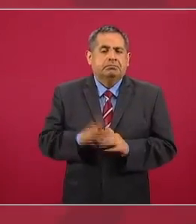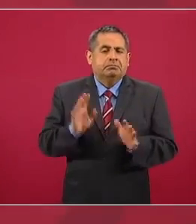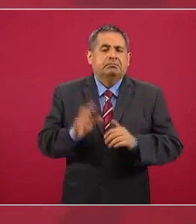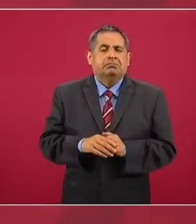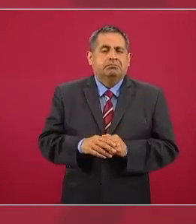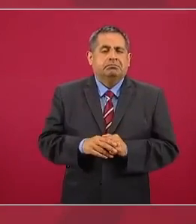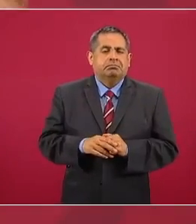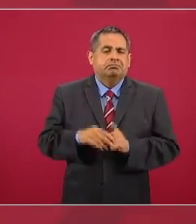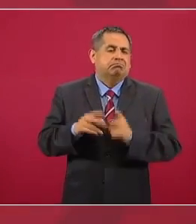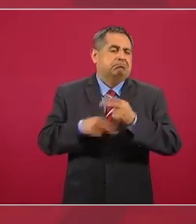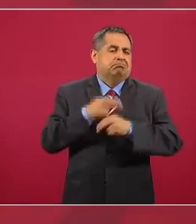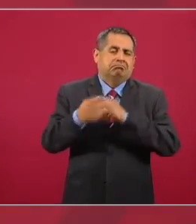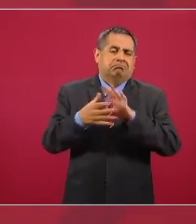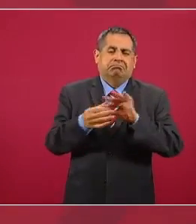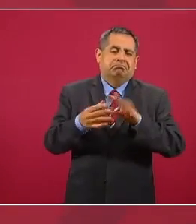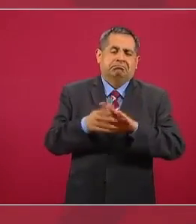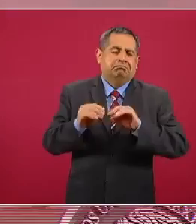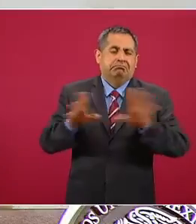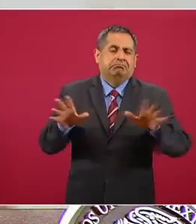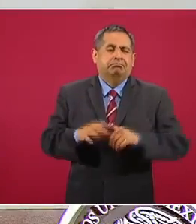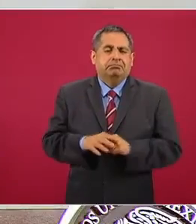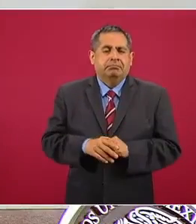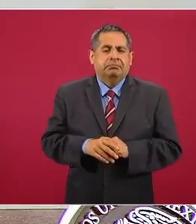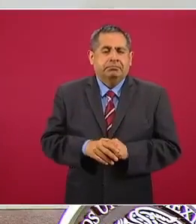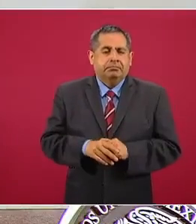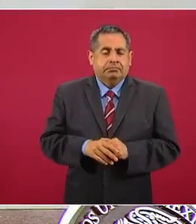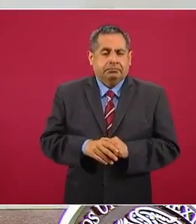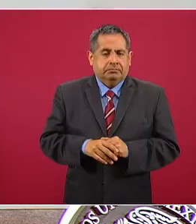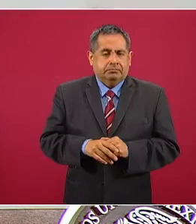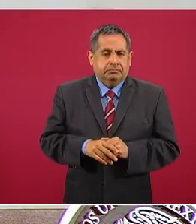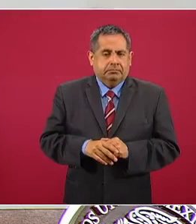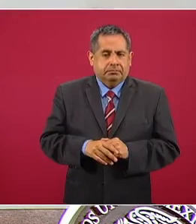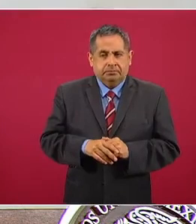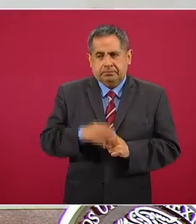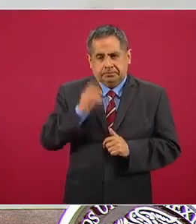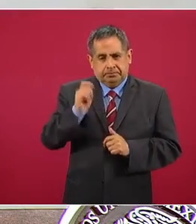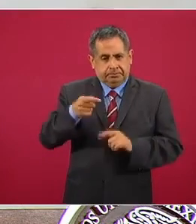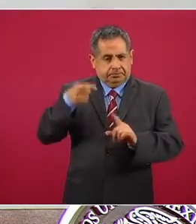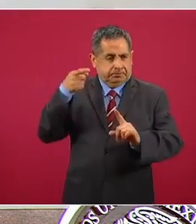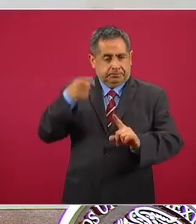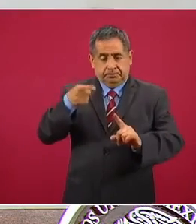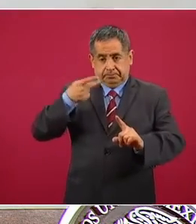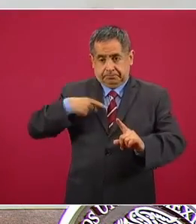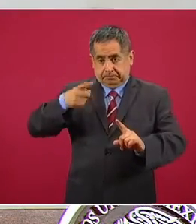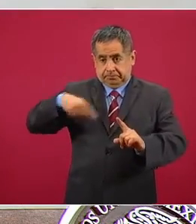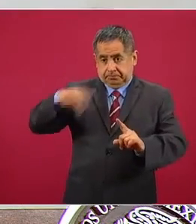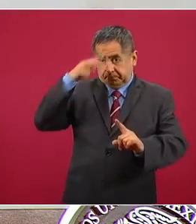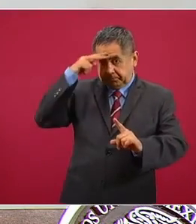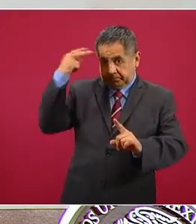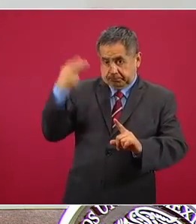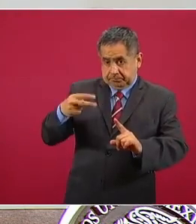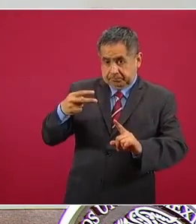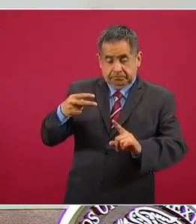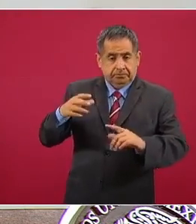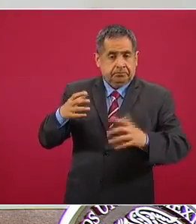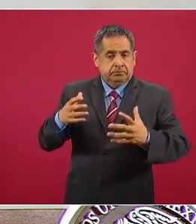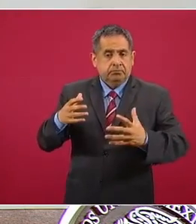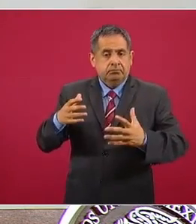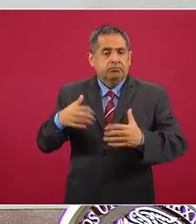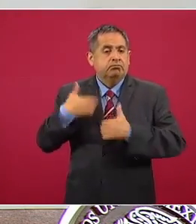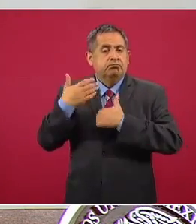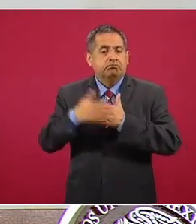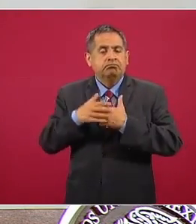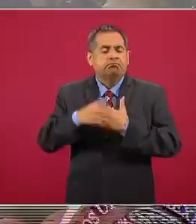Eso en su momento se va a aclarar. Lo importante es que los mexicanos vamos a ir